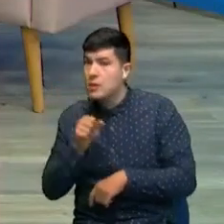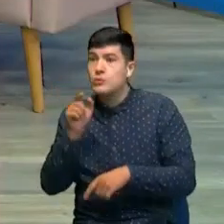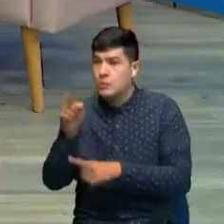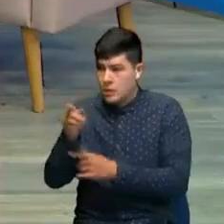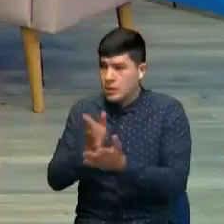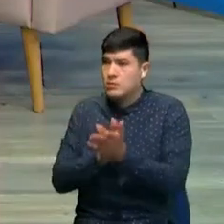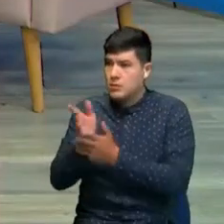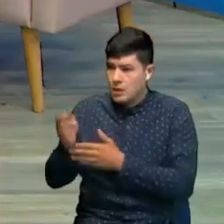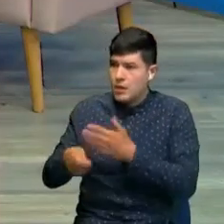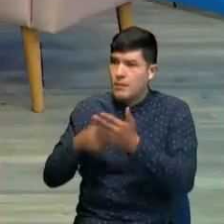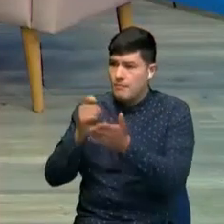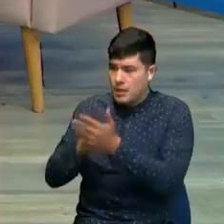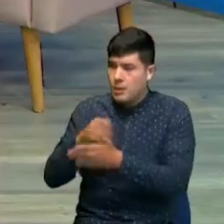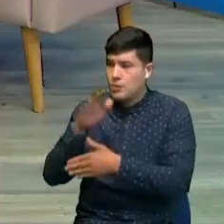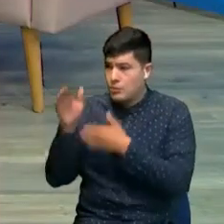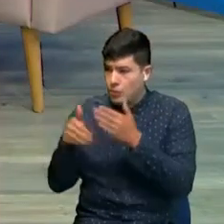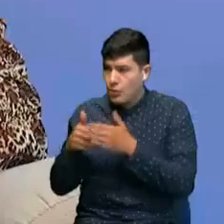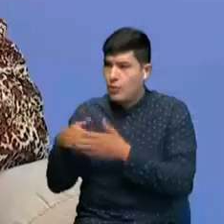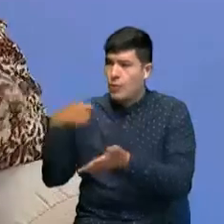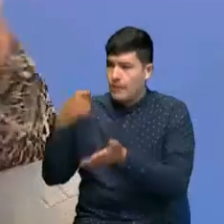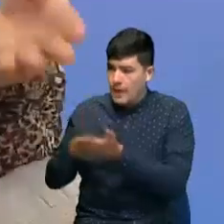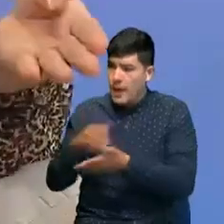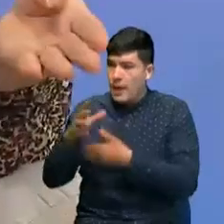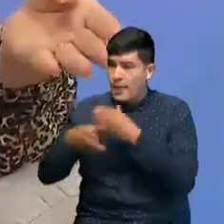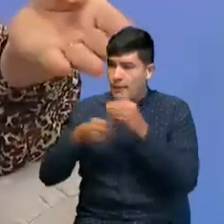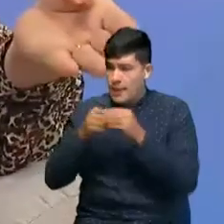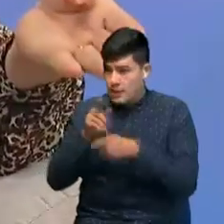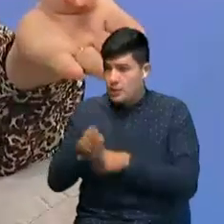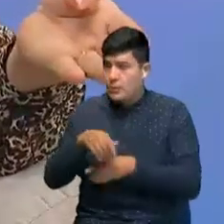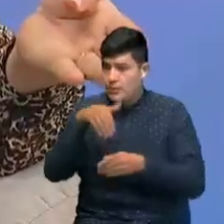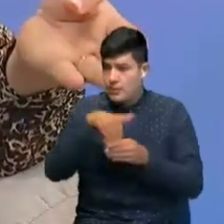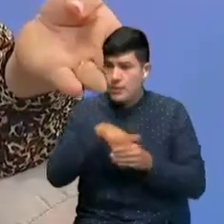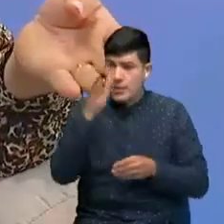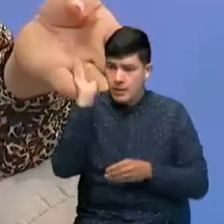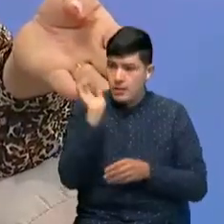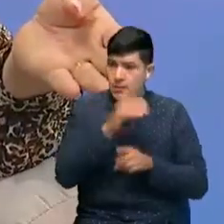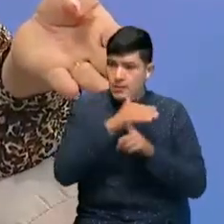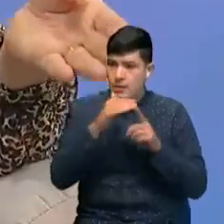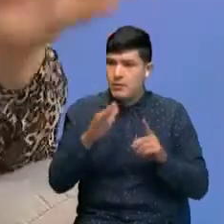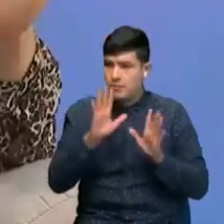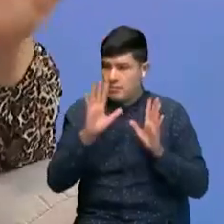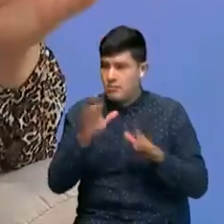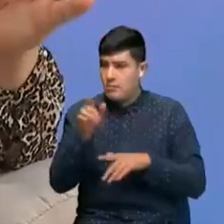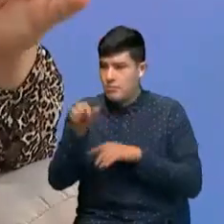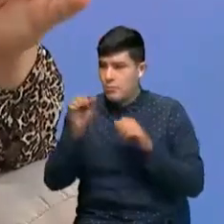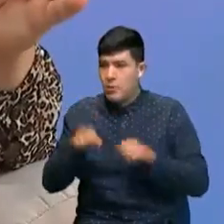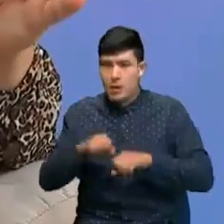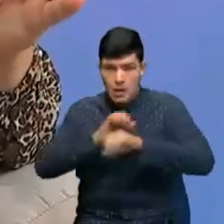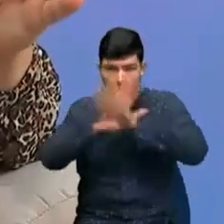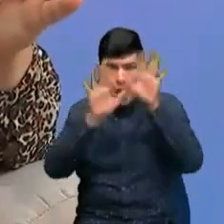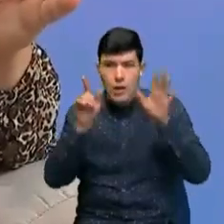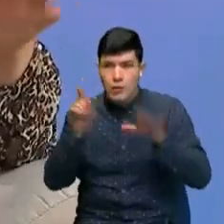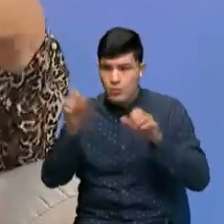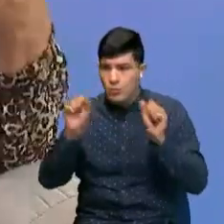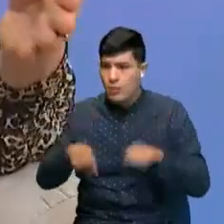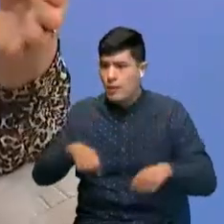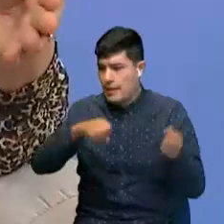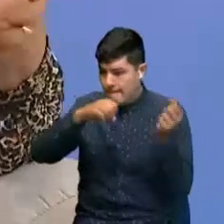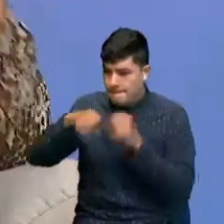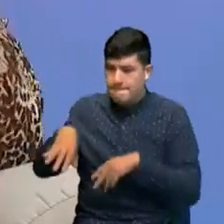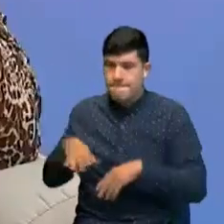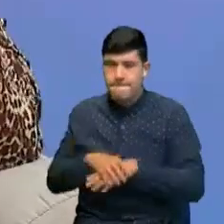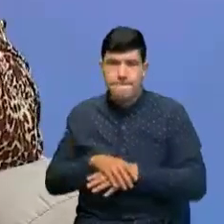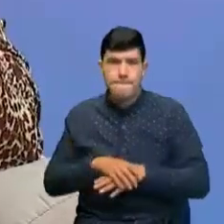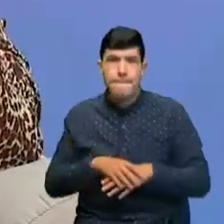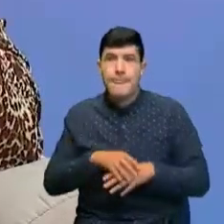cotizando, hizo una cotización inclusive alta, inclusive si está en el fondo de prima media con prestación definida, claro que puede renunciar a la invalidez y pasa